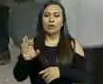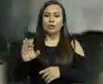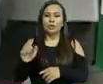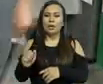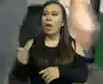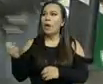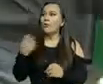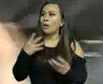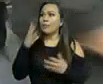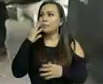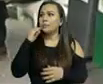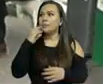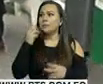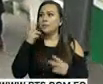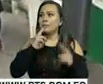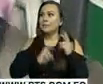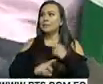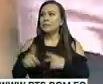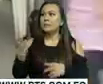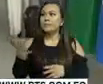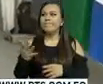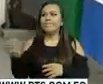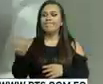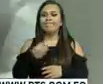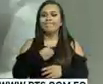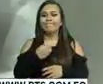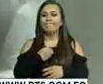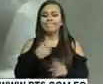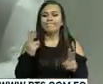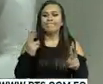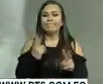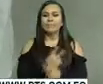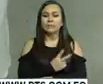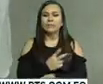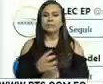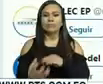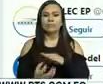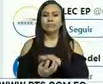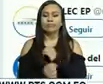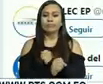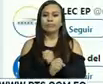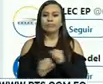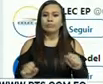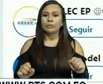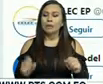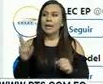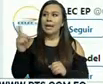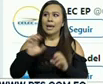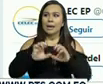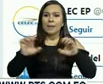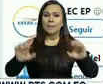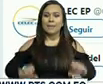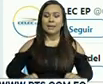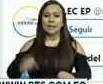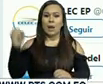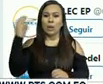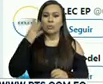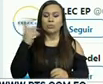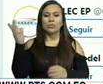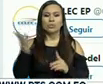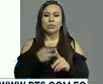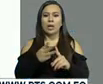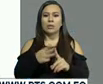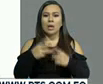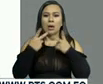de la misma manera descartaron el peligro o la existencia de un presunto artefacto explosivo de parte de las en el en redes sociales